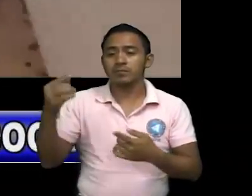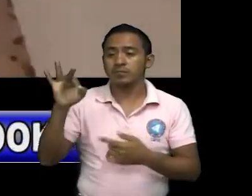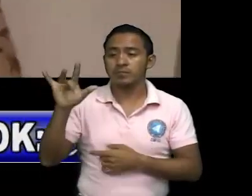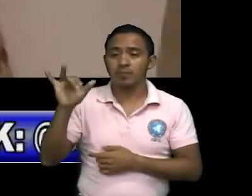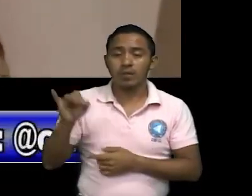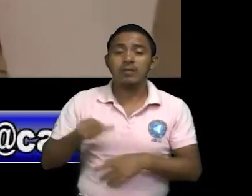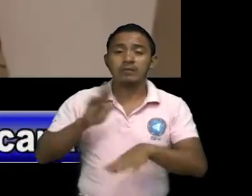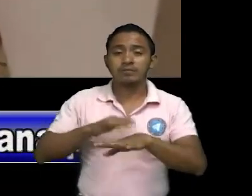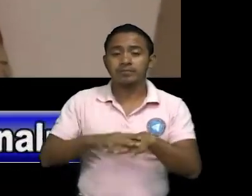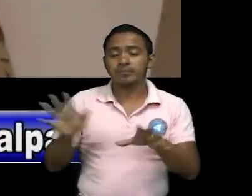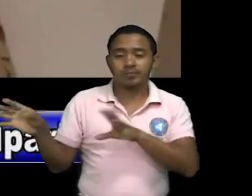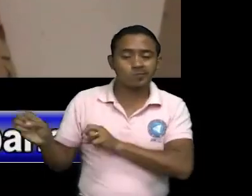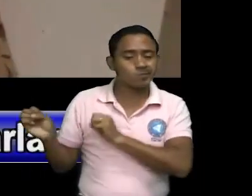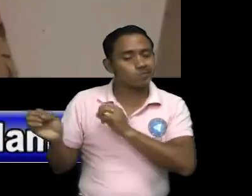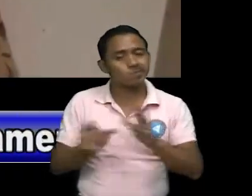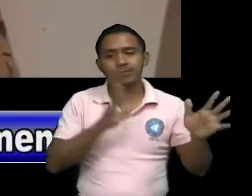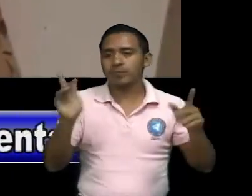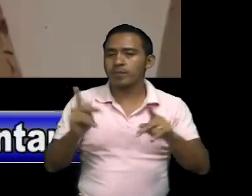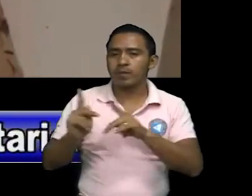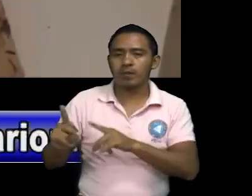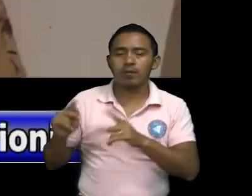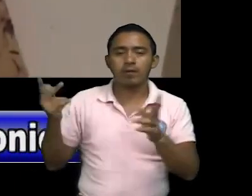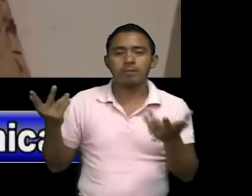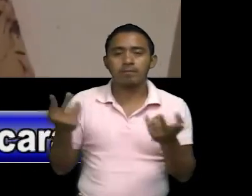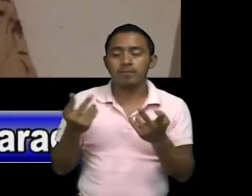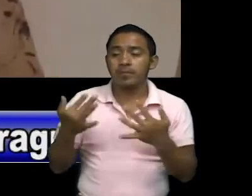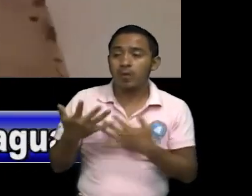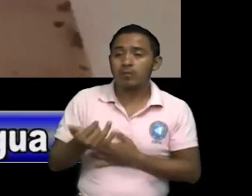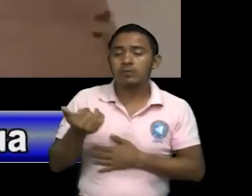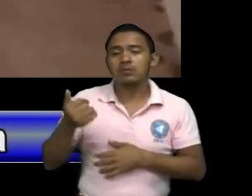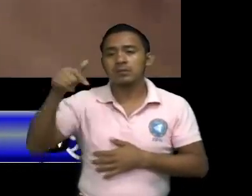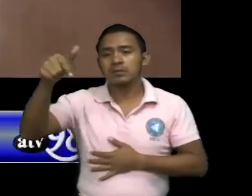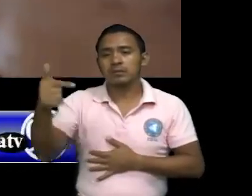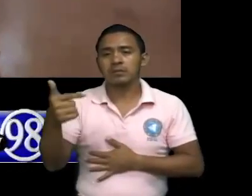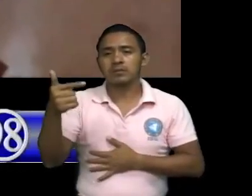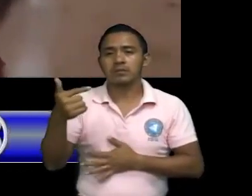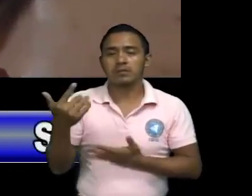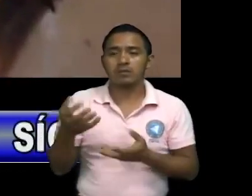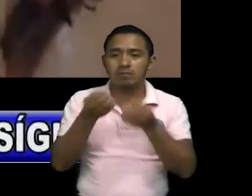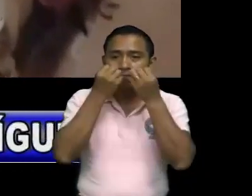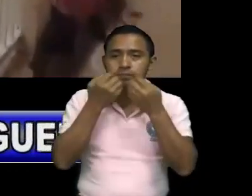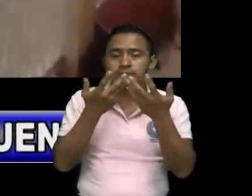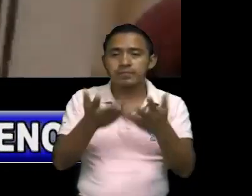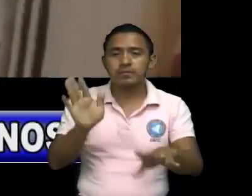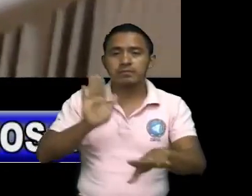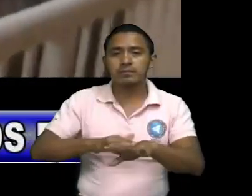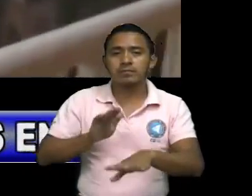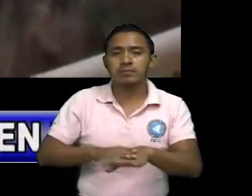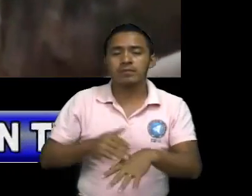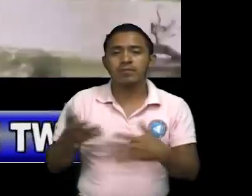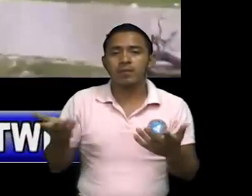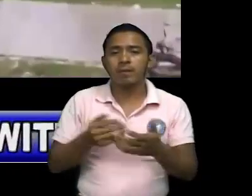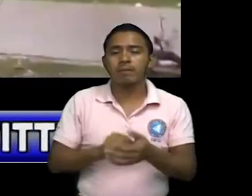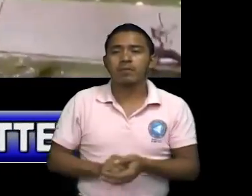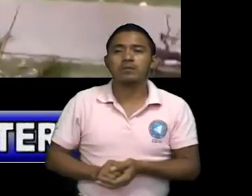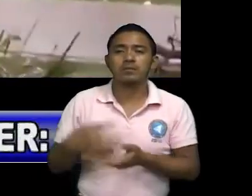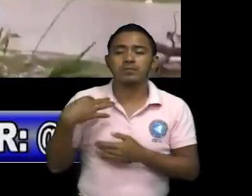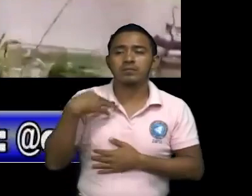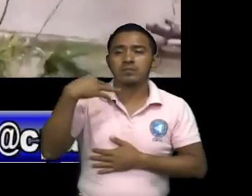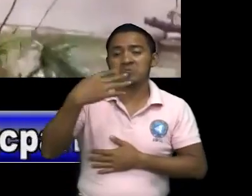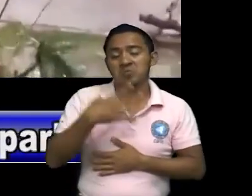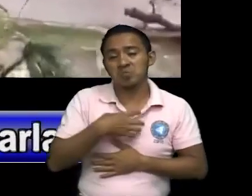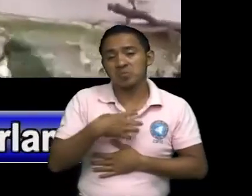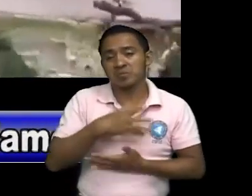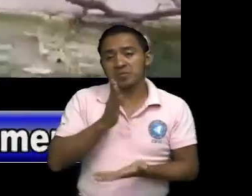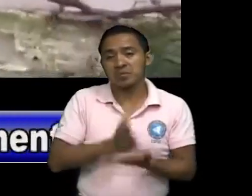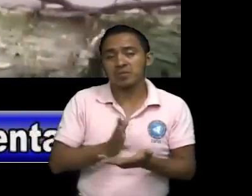aviso de evacuación obligatoria para la población, mientras que otros 7 han difundido una alerta de evacuación voluntaria, informan